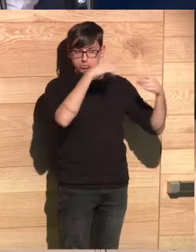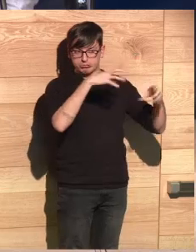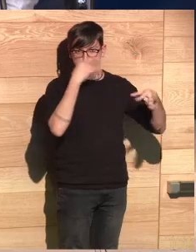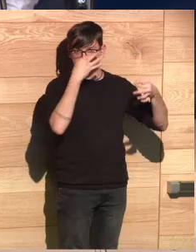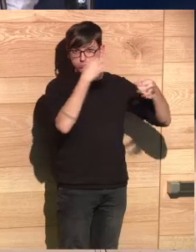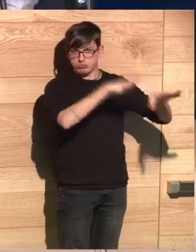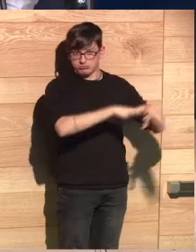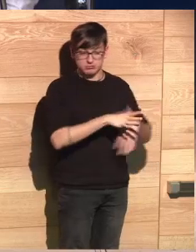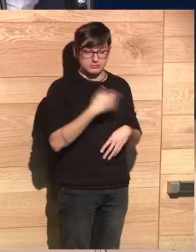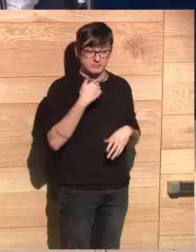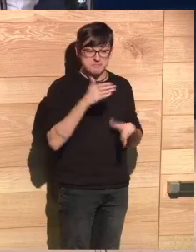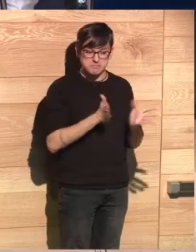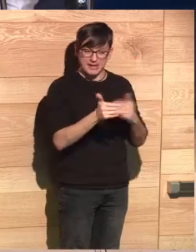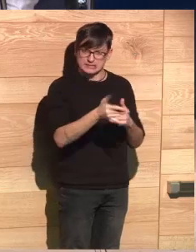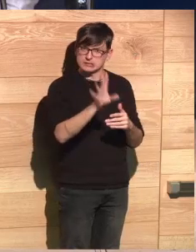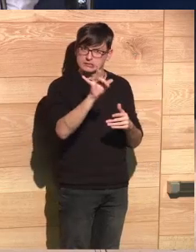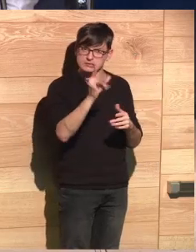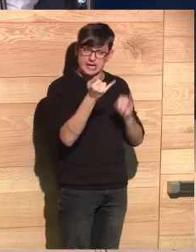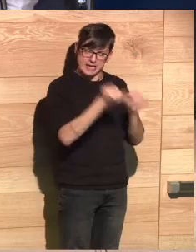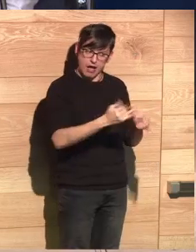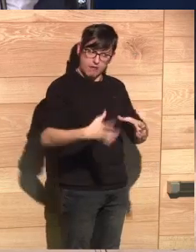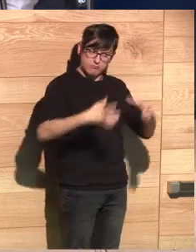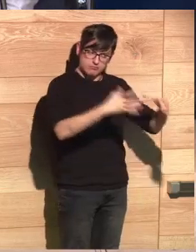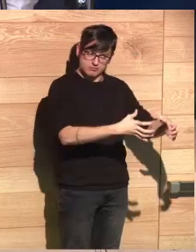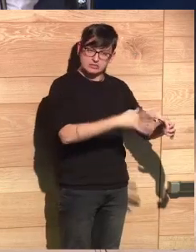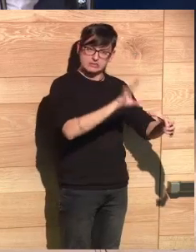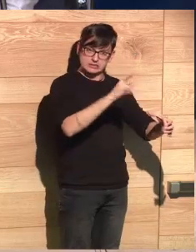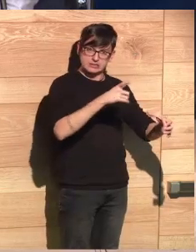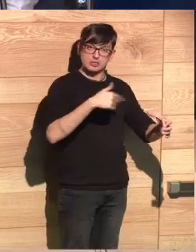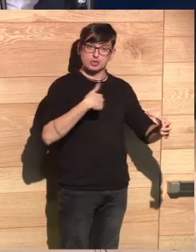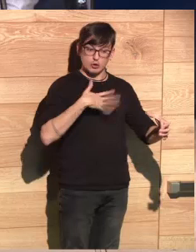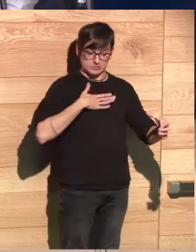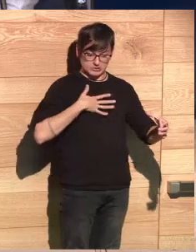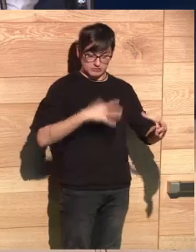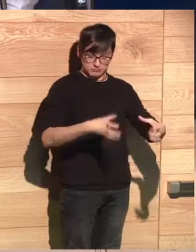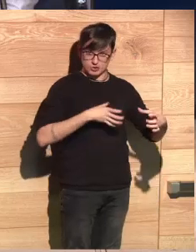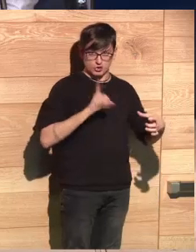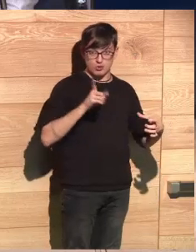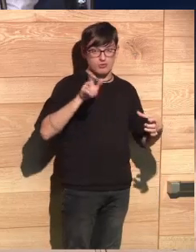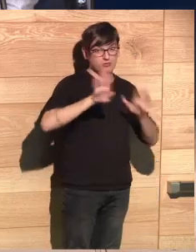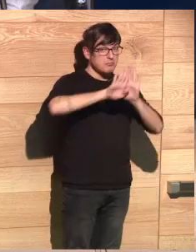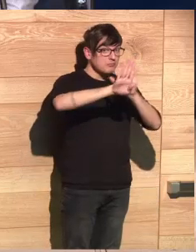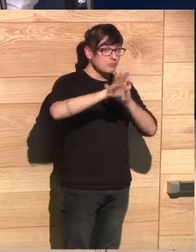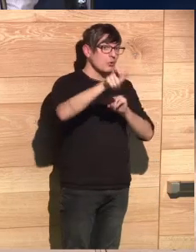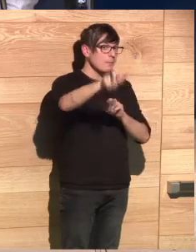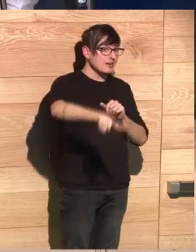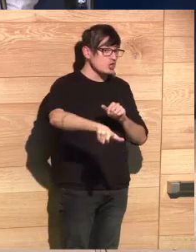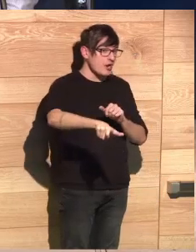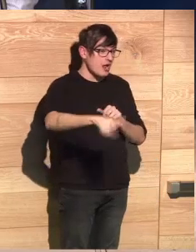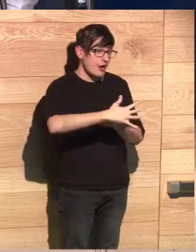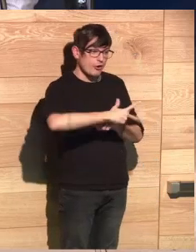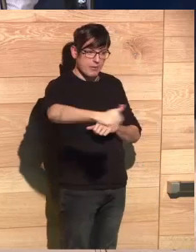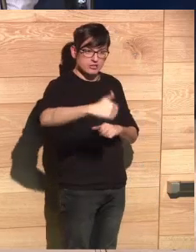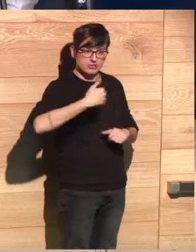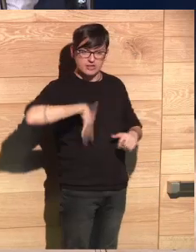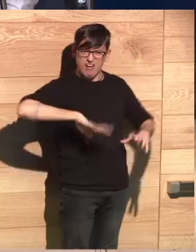no es que el paquete haya llegado, pero no te lo hayan entregado personalmente y tú no lo has recogido, sino que un desgraciado de tu vecindario te lo ha robado y ya toda tu